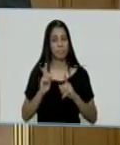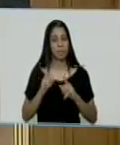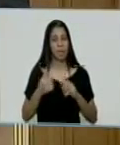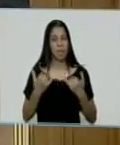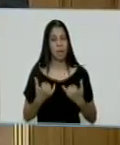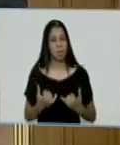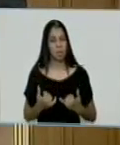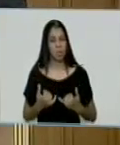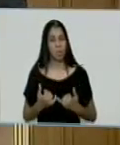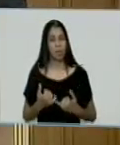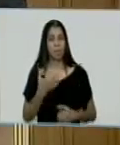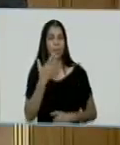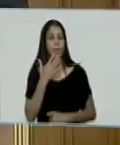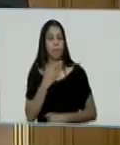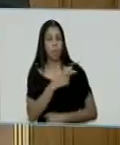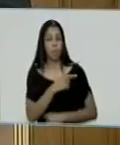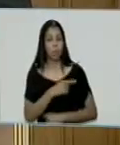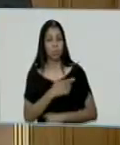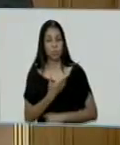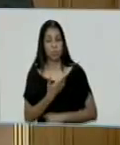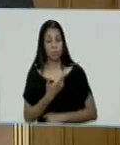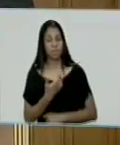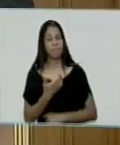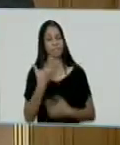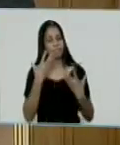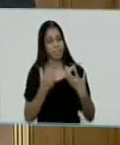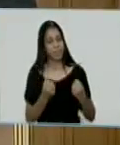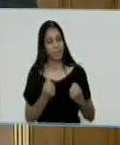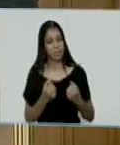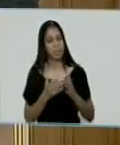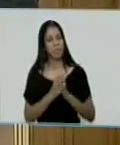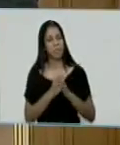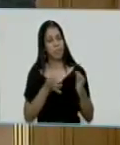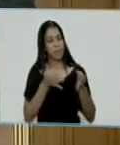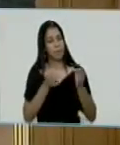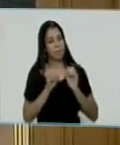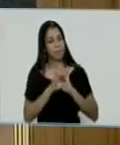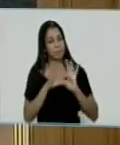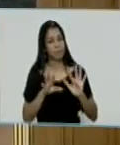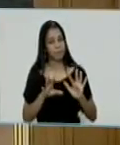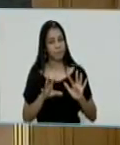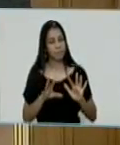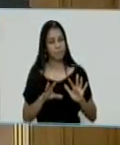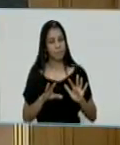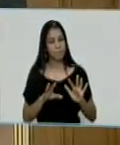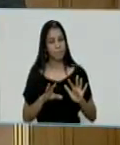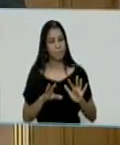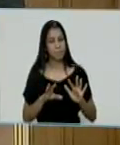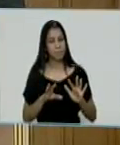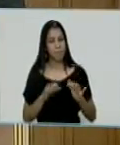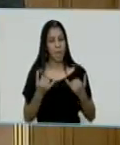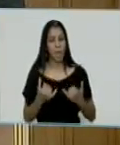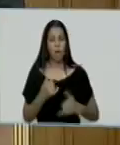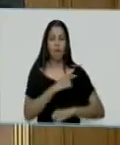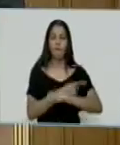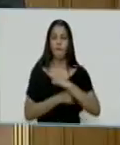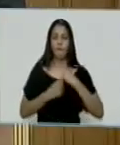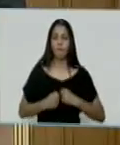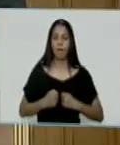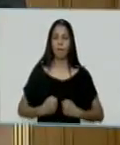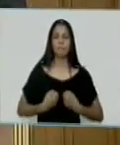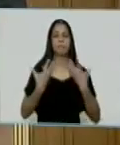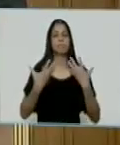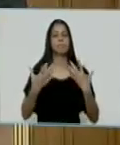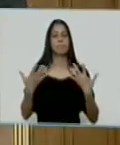derecha. Si ustedes no se han dado cuenta, les voy a hacer un favor al decírselo. Nos cohesionan más. Nos